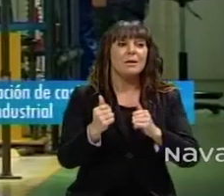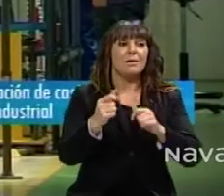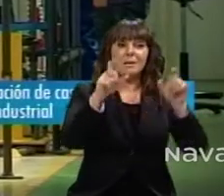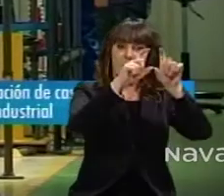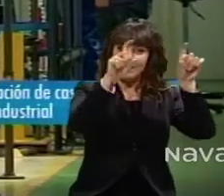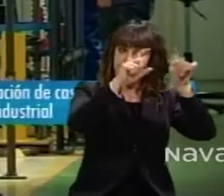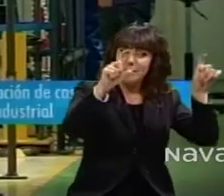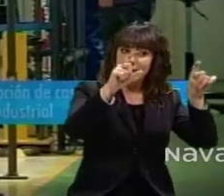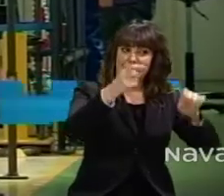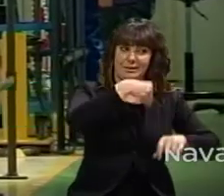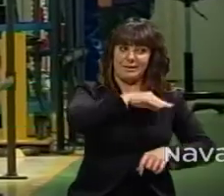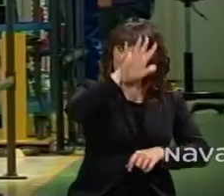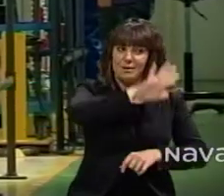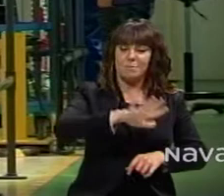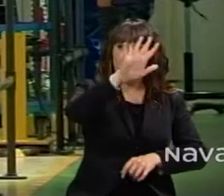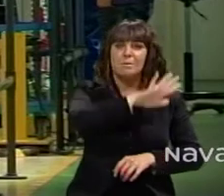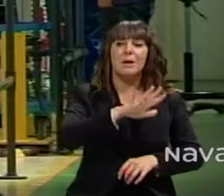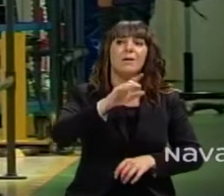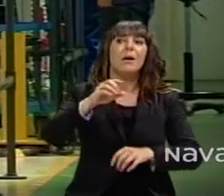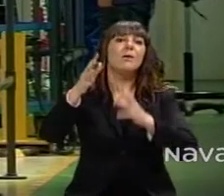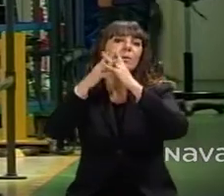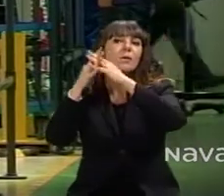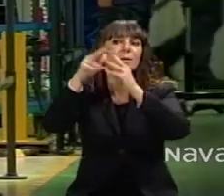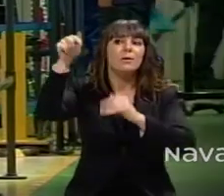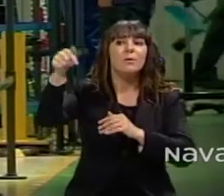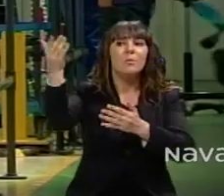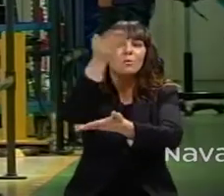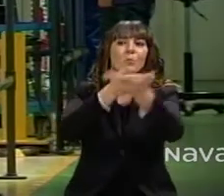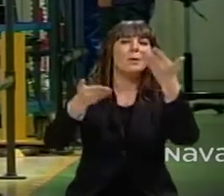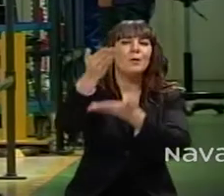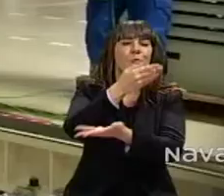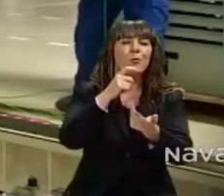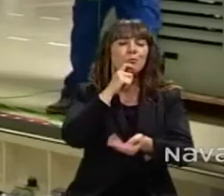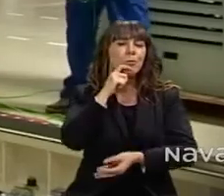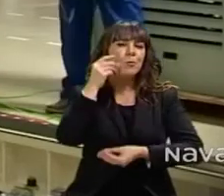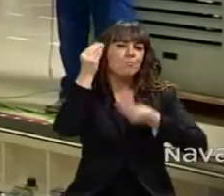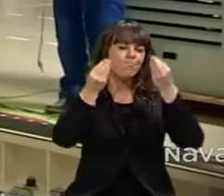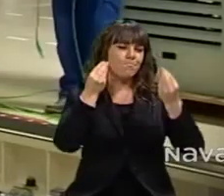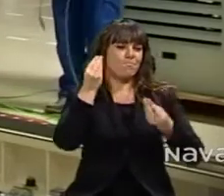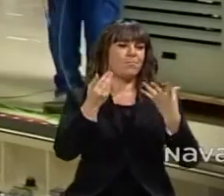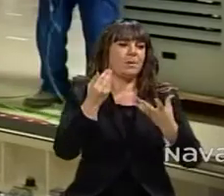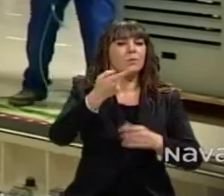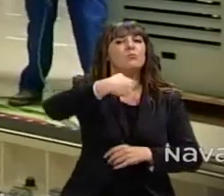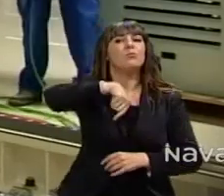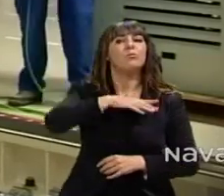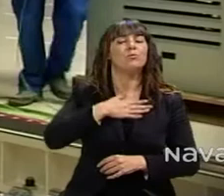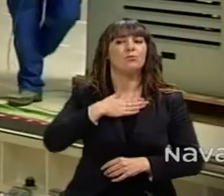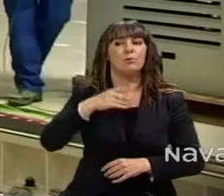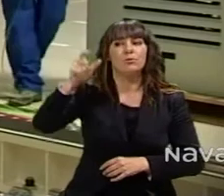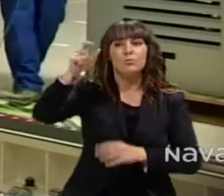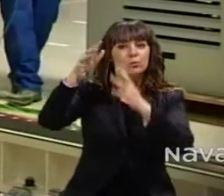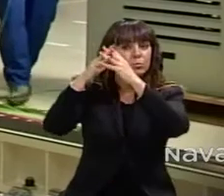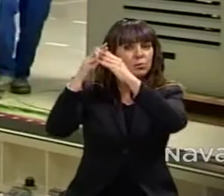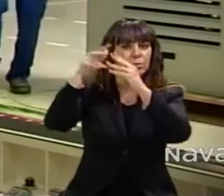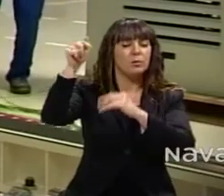compañías españolas y ver qué posibilidades de cooperación pueden existir para ambas partes. Somos un estado totalmente